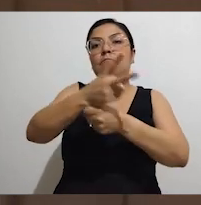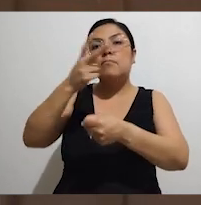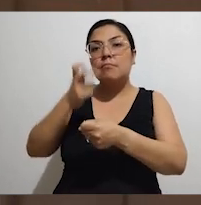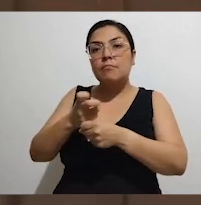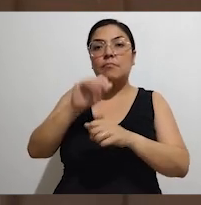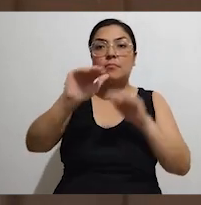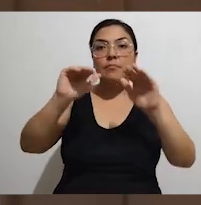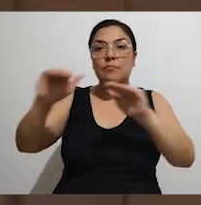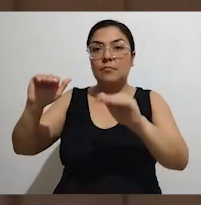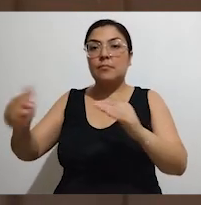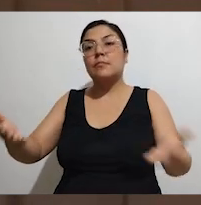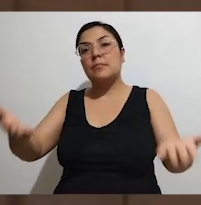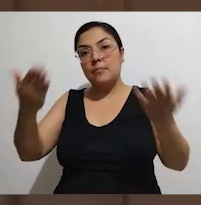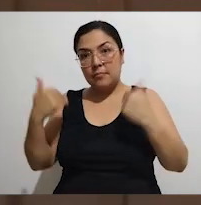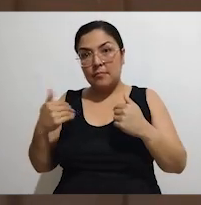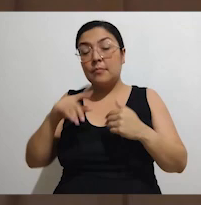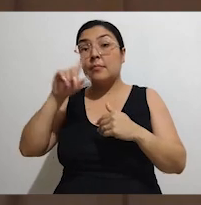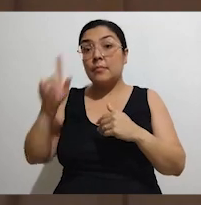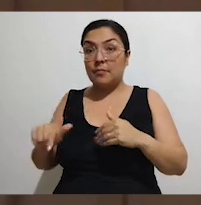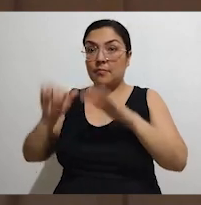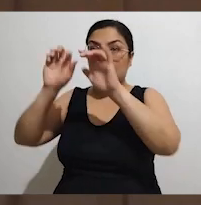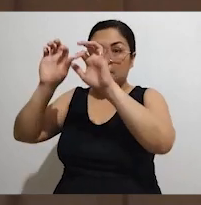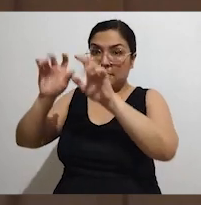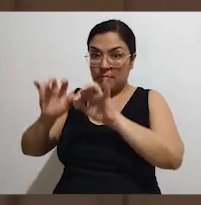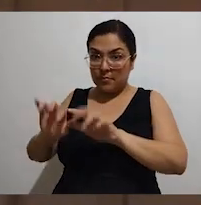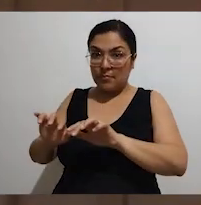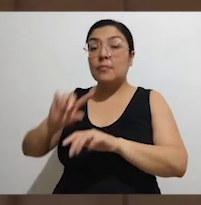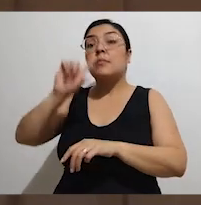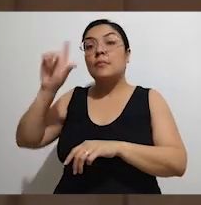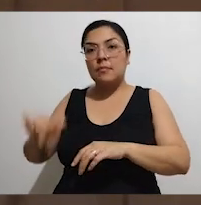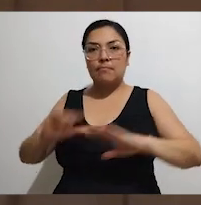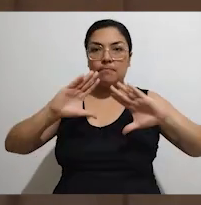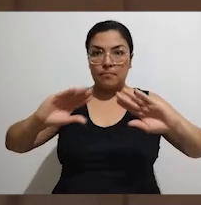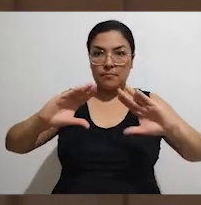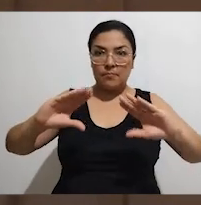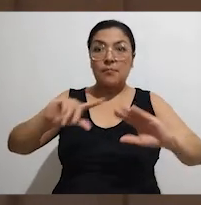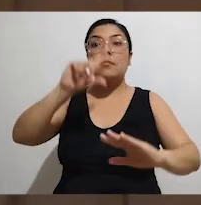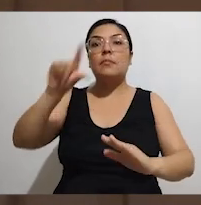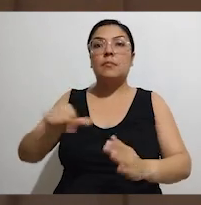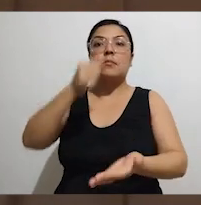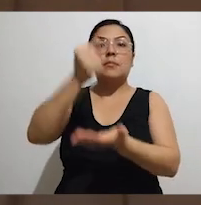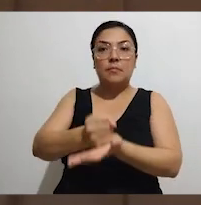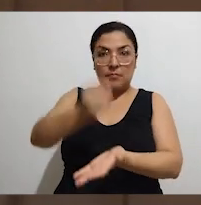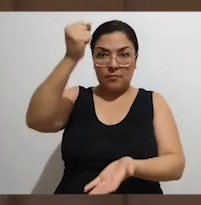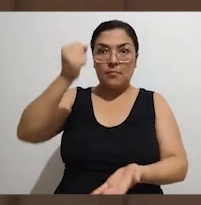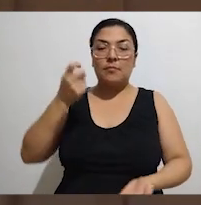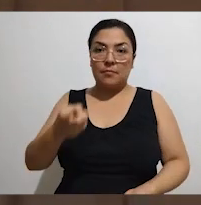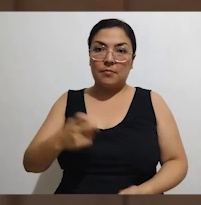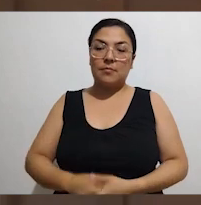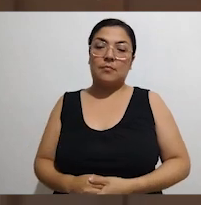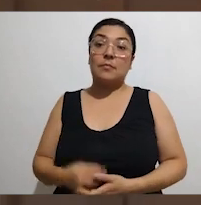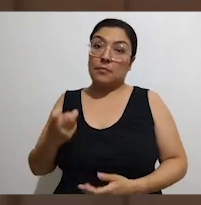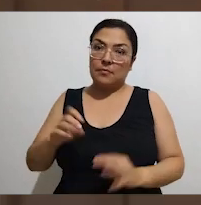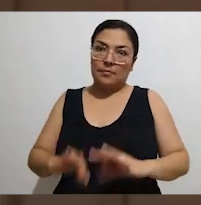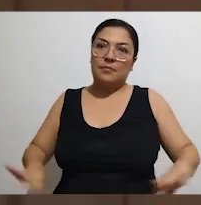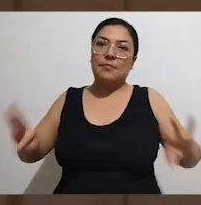emite, hay que registrarse, recibir la capacitación correspondiente y la acreditación. Esto es importante porque es la que le permite a